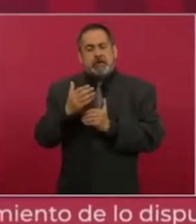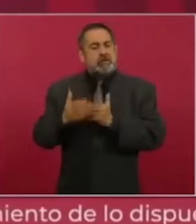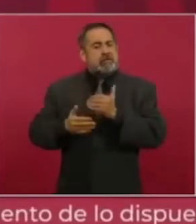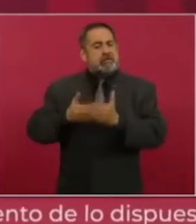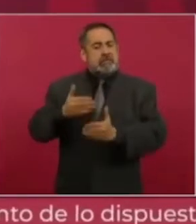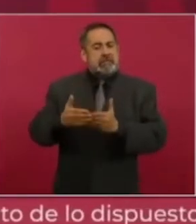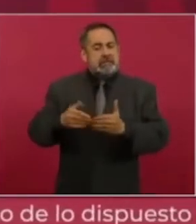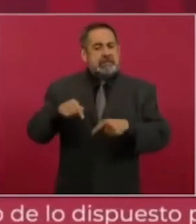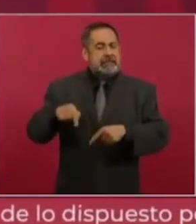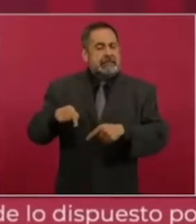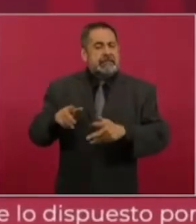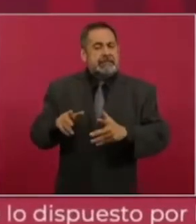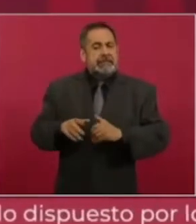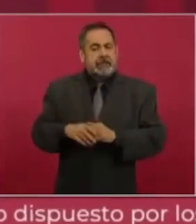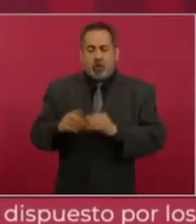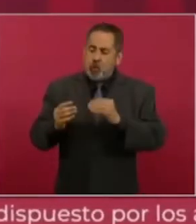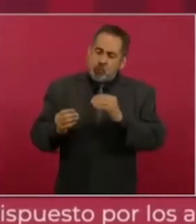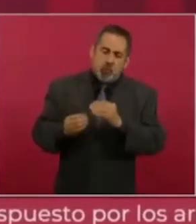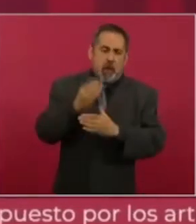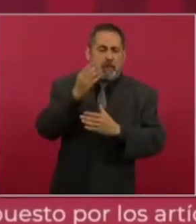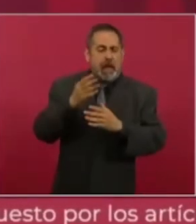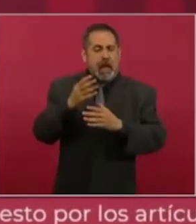esta nueva